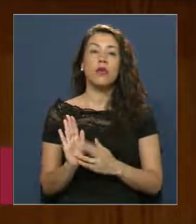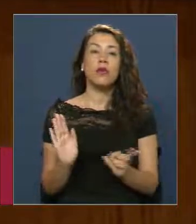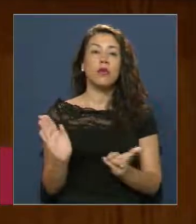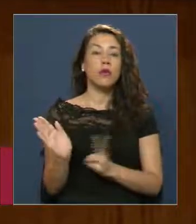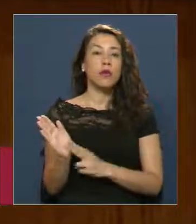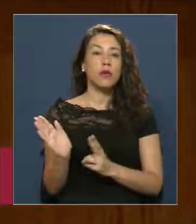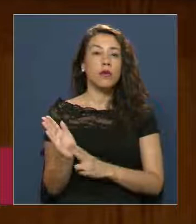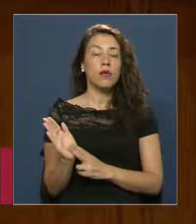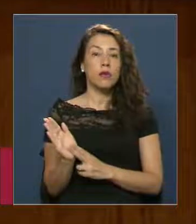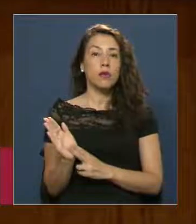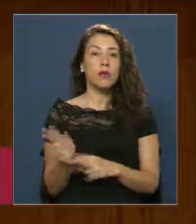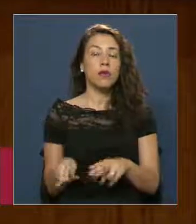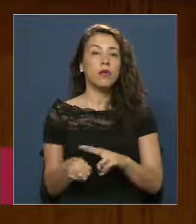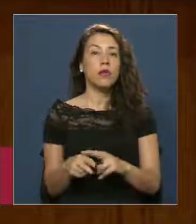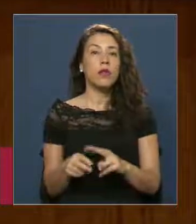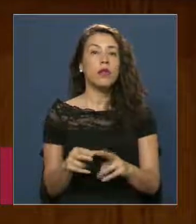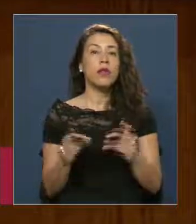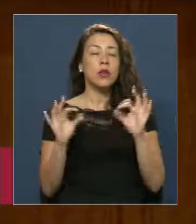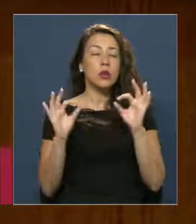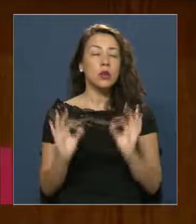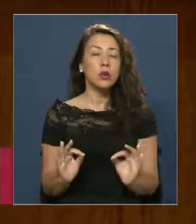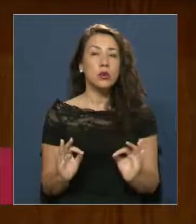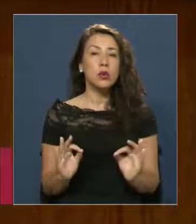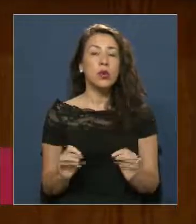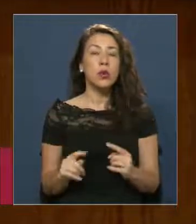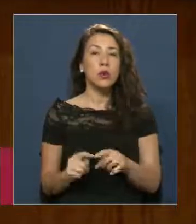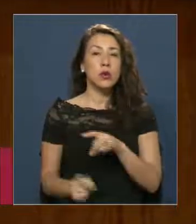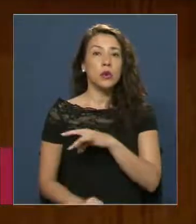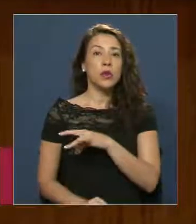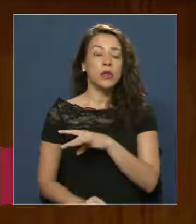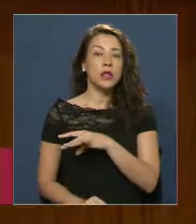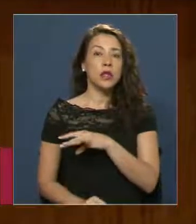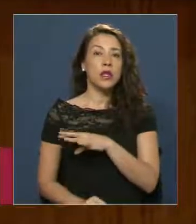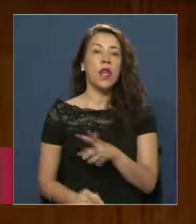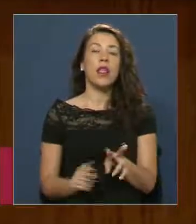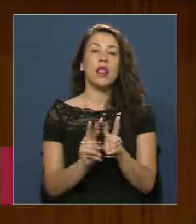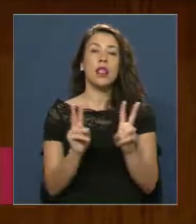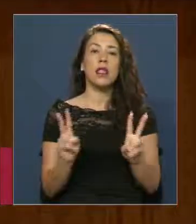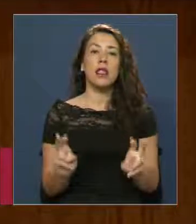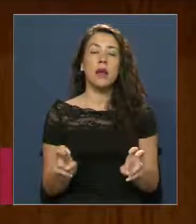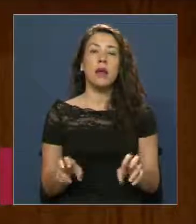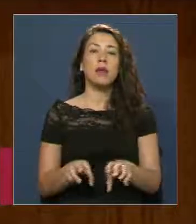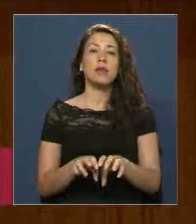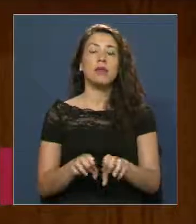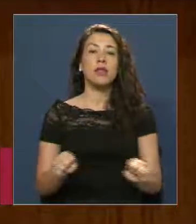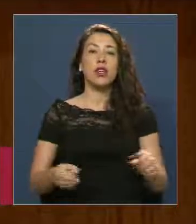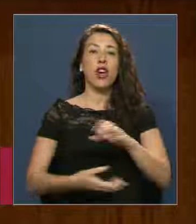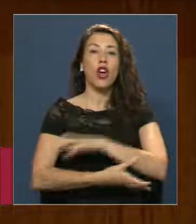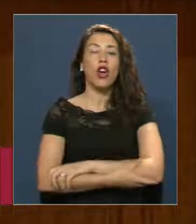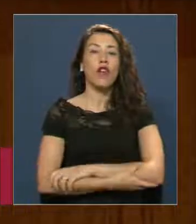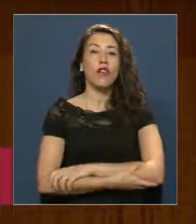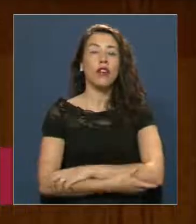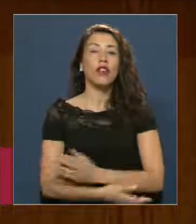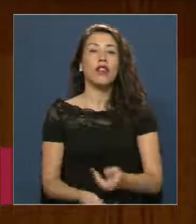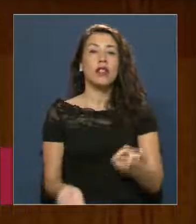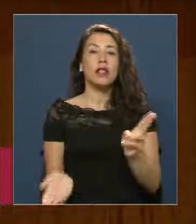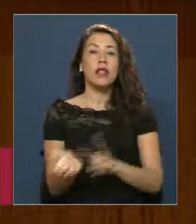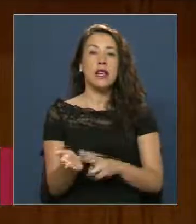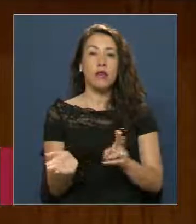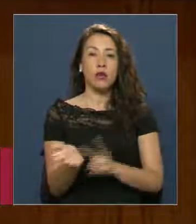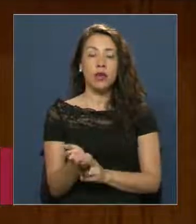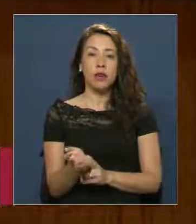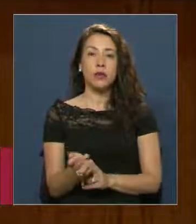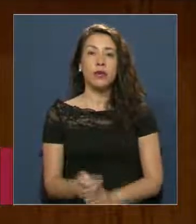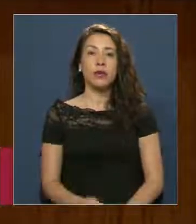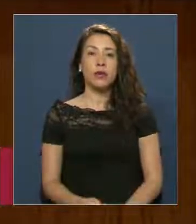tributaria aplicada consistentemente por Chile en materia de convenios tributarios. Al respecto,